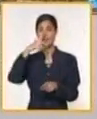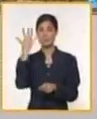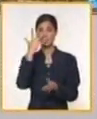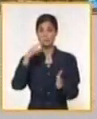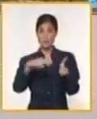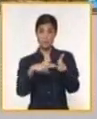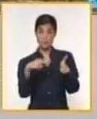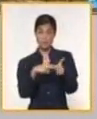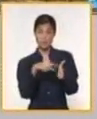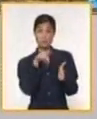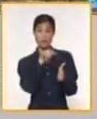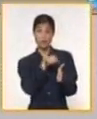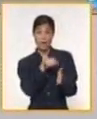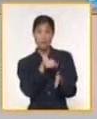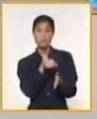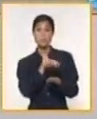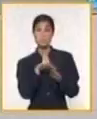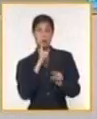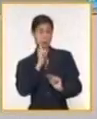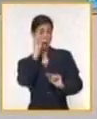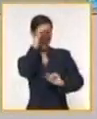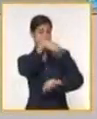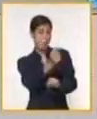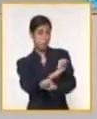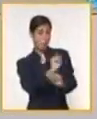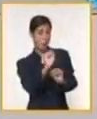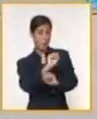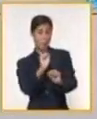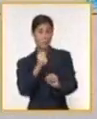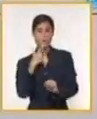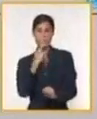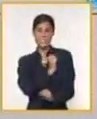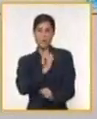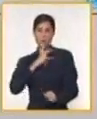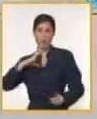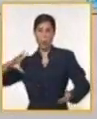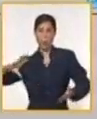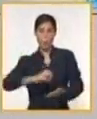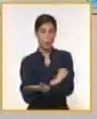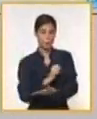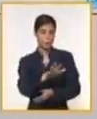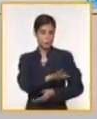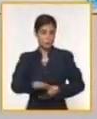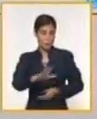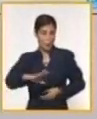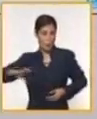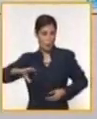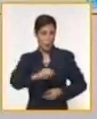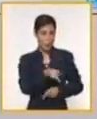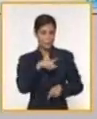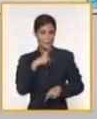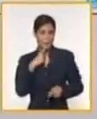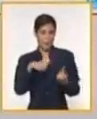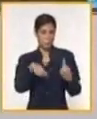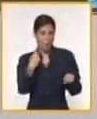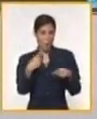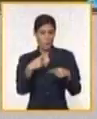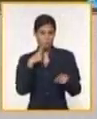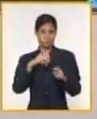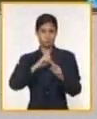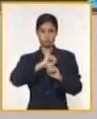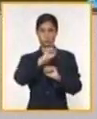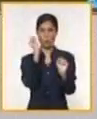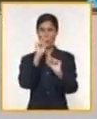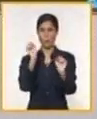frente a su bombardeo, arrasando todas las infraestructuras militares de Siria. Israel bombardeó el